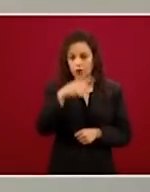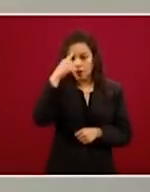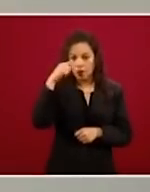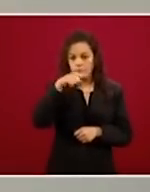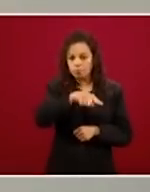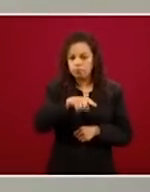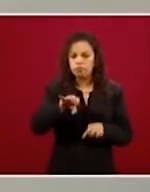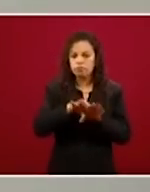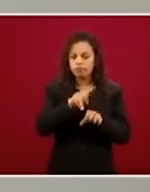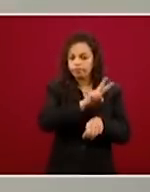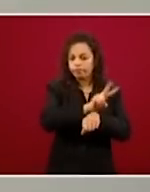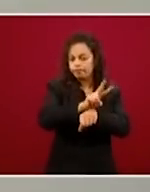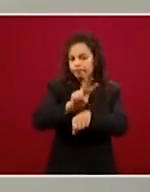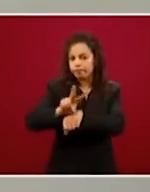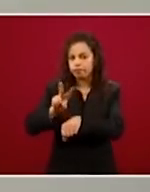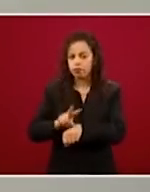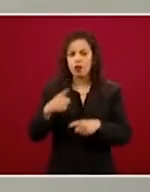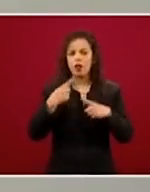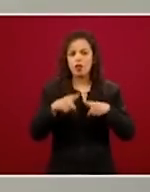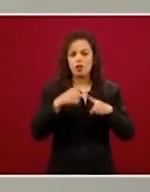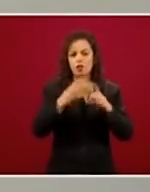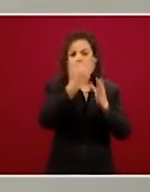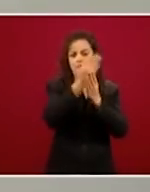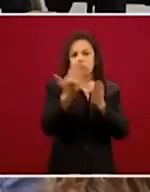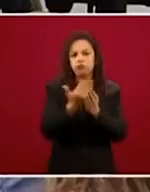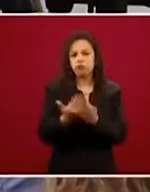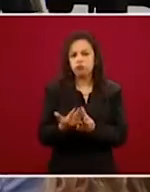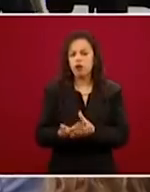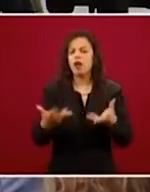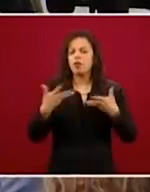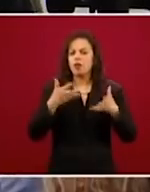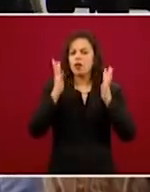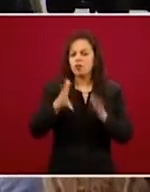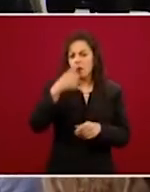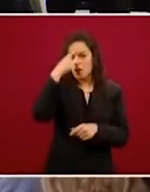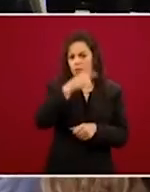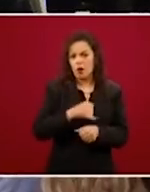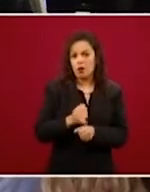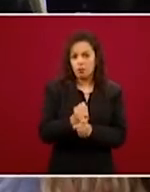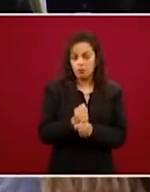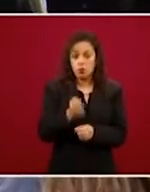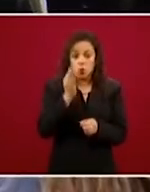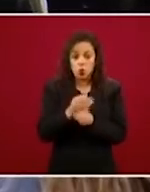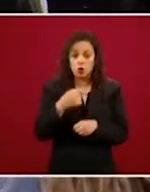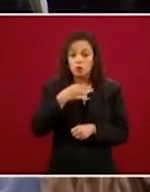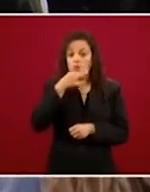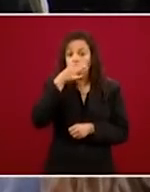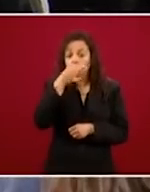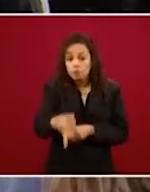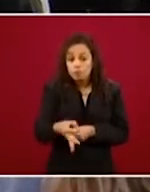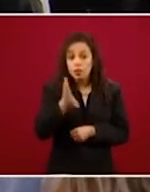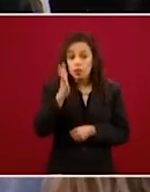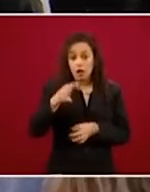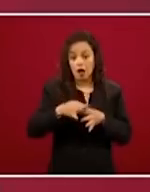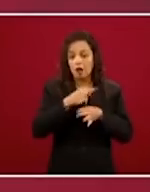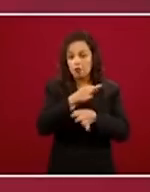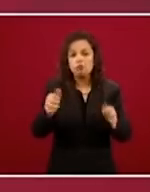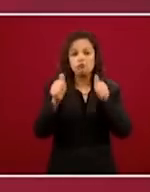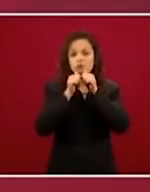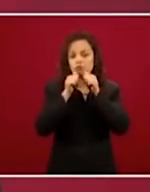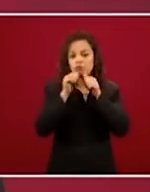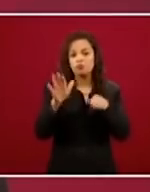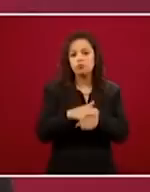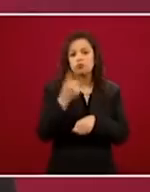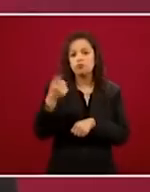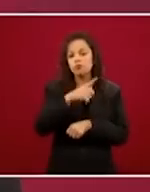varias carpetas de investigación este momento no podemos revelar ningún elemento específico porque violaríamos el principio de debido proceso